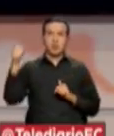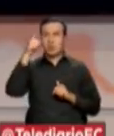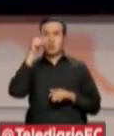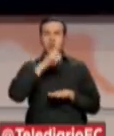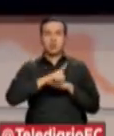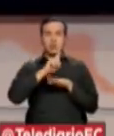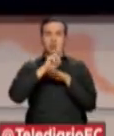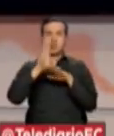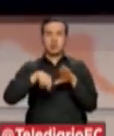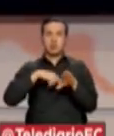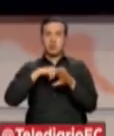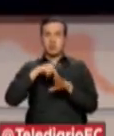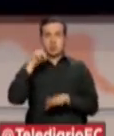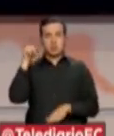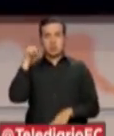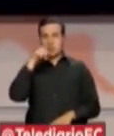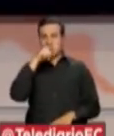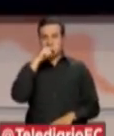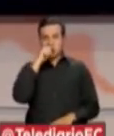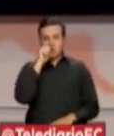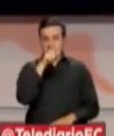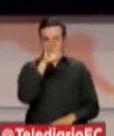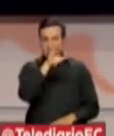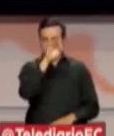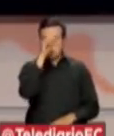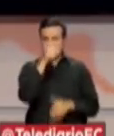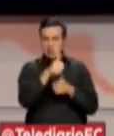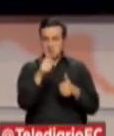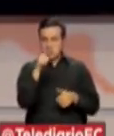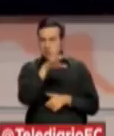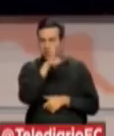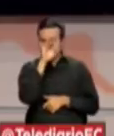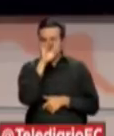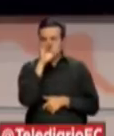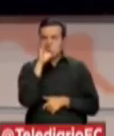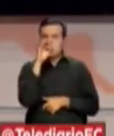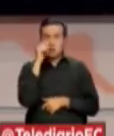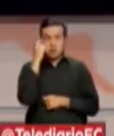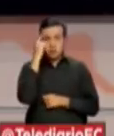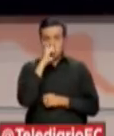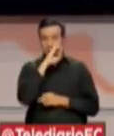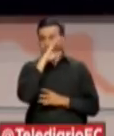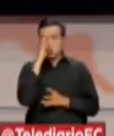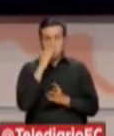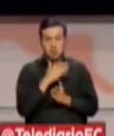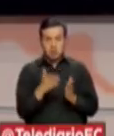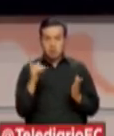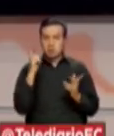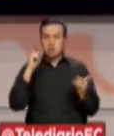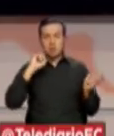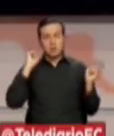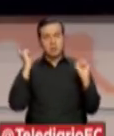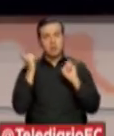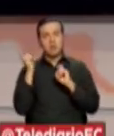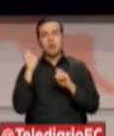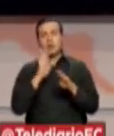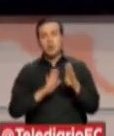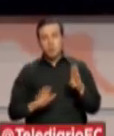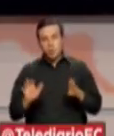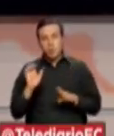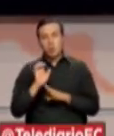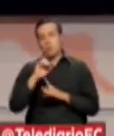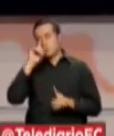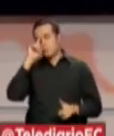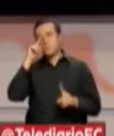dirección nacional que a dedo dicen este es el candidato lo que estoy poniendo en la mesa de discusión es que estas cosas deben cambiar el récord de tener una